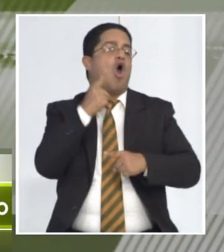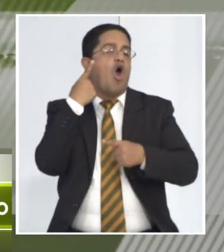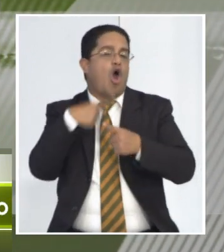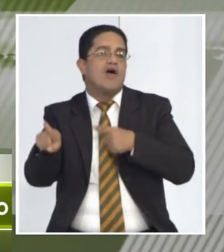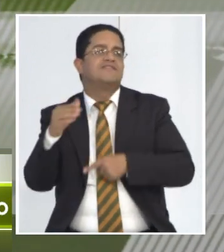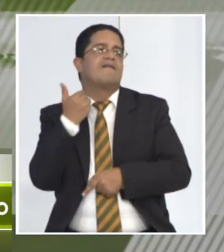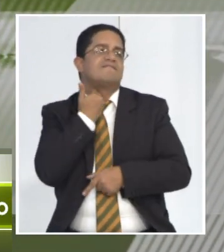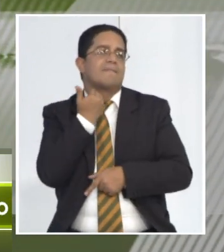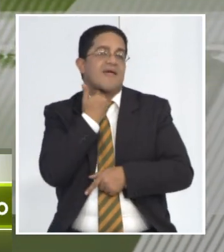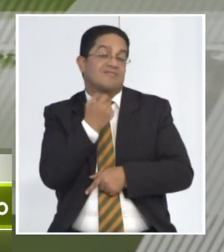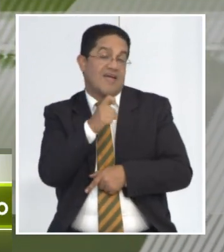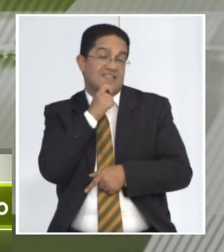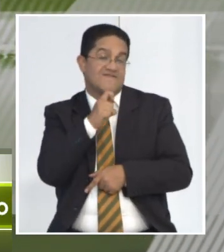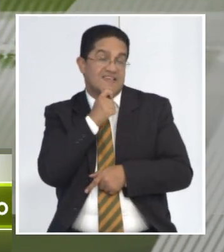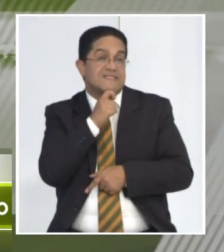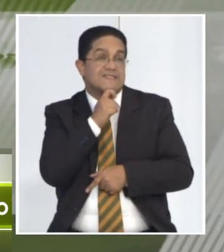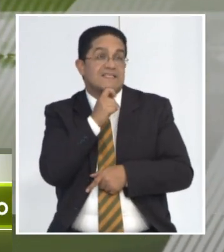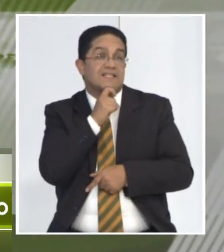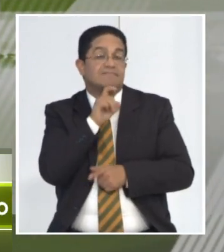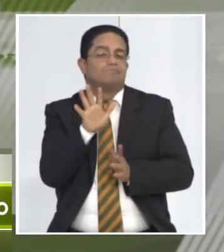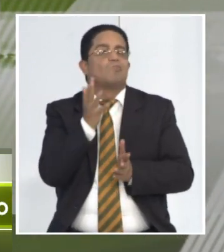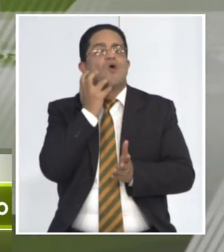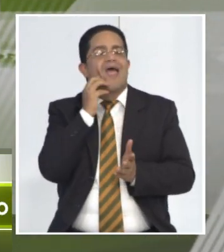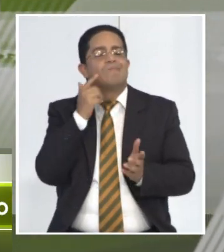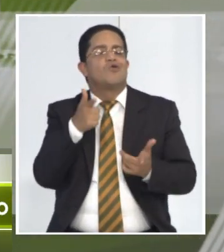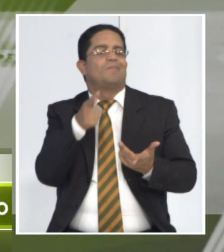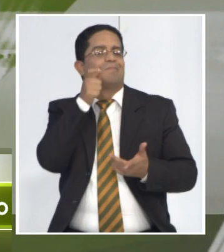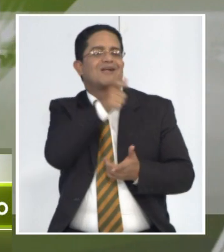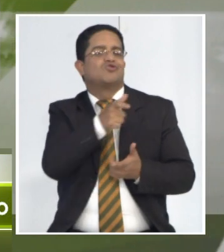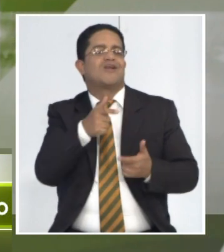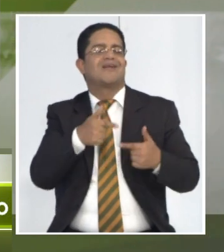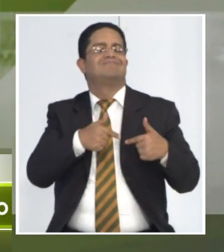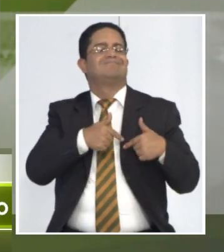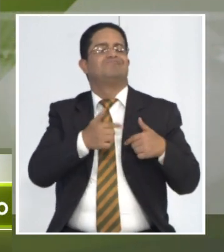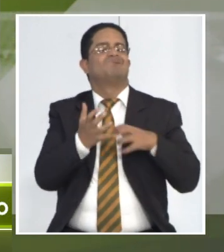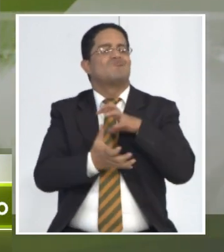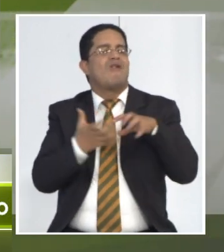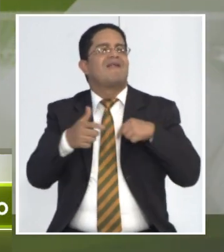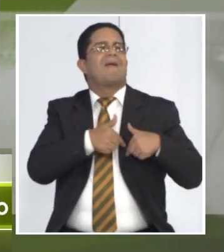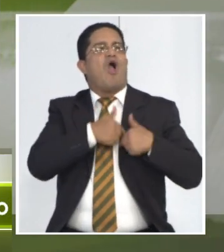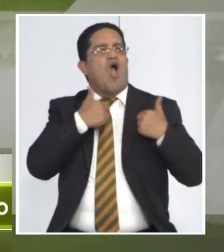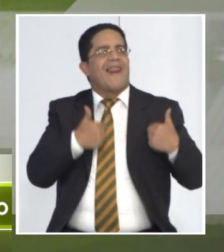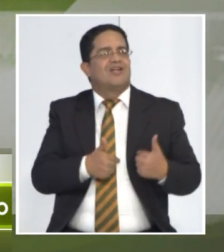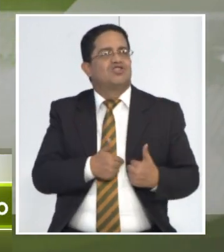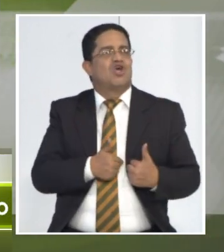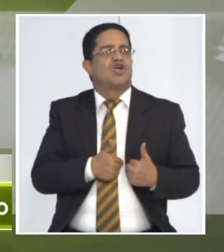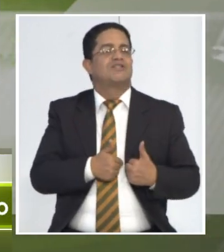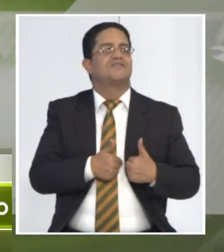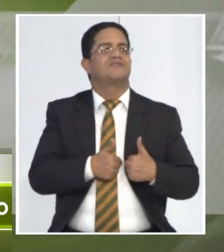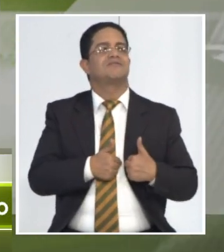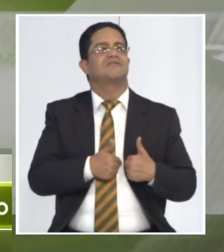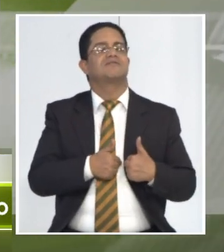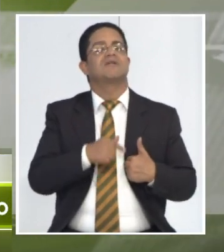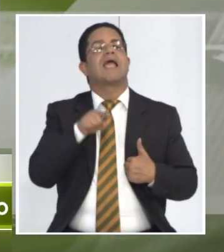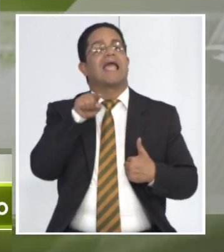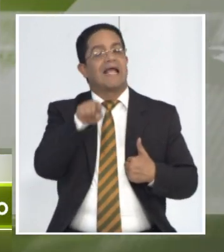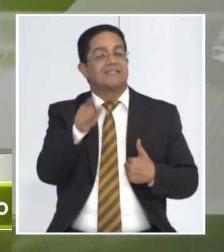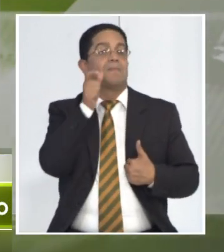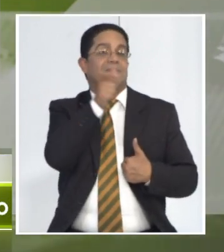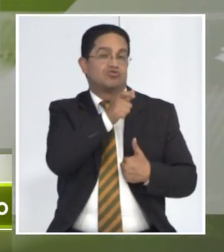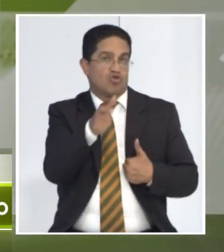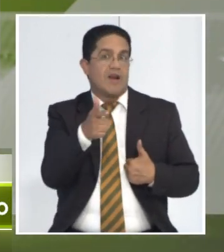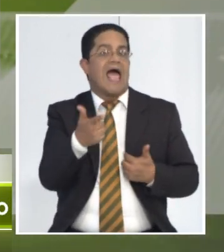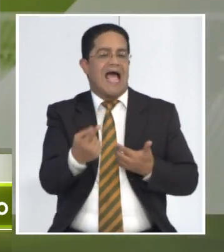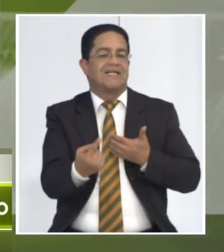complejas, que por ejemplo cardiópatas muy severos, que no aguantarían lo que llamamos una anestesia. Esos pacientes hay una